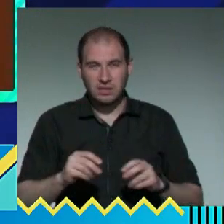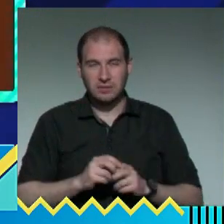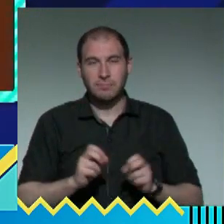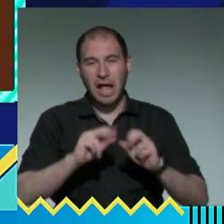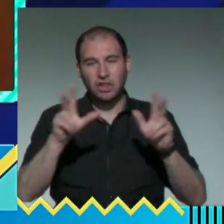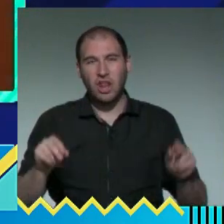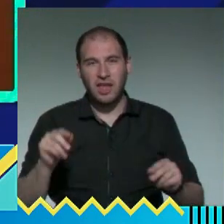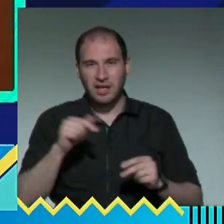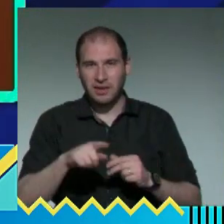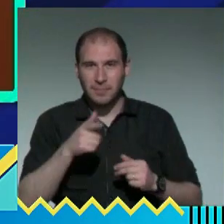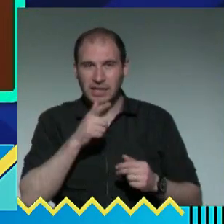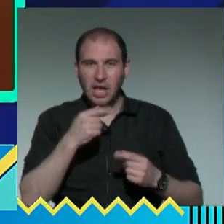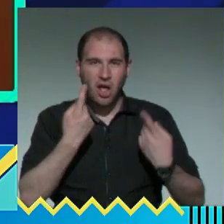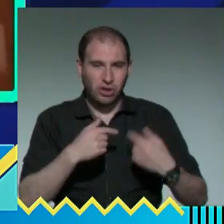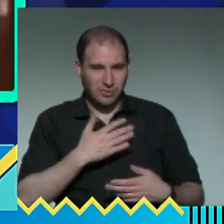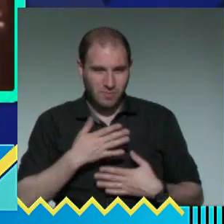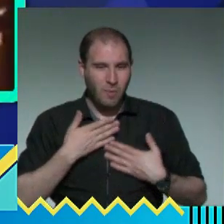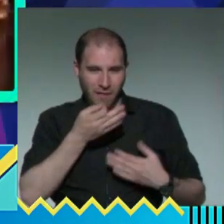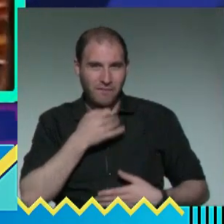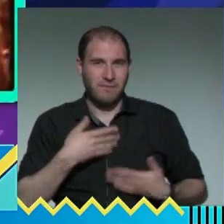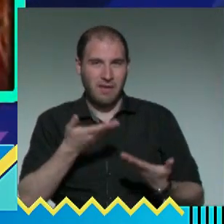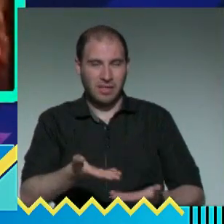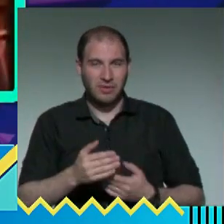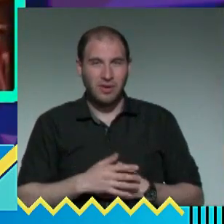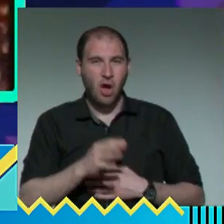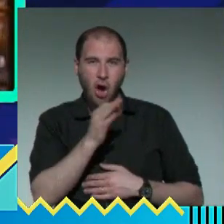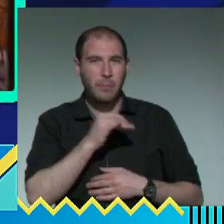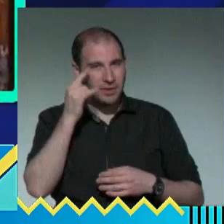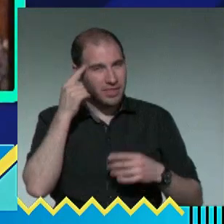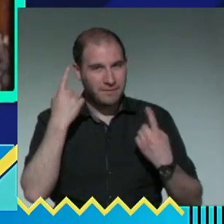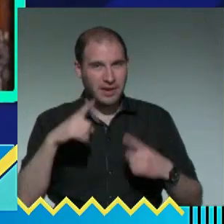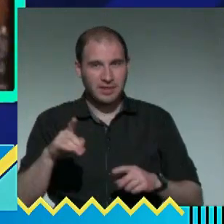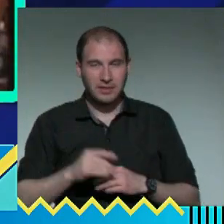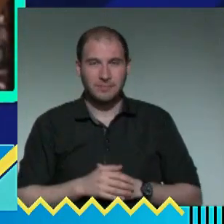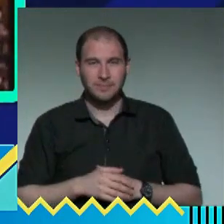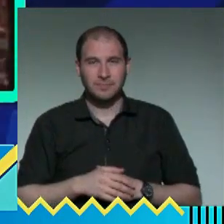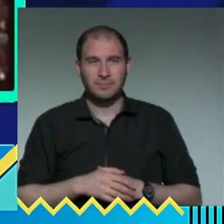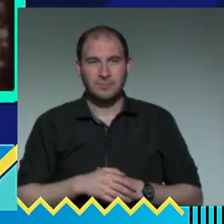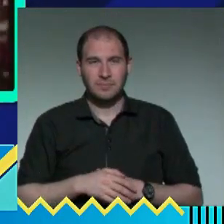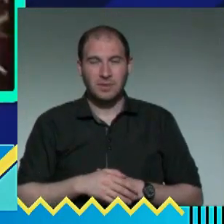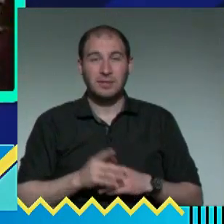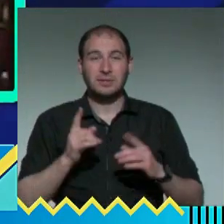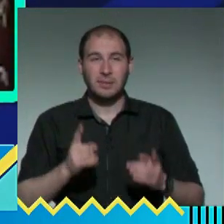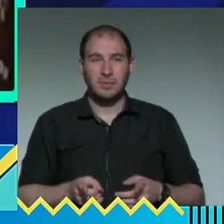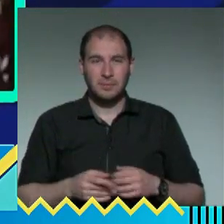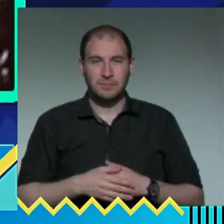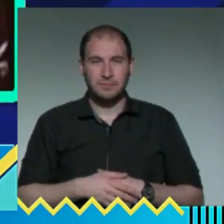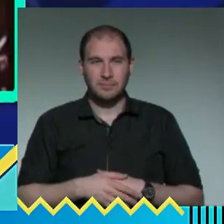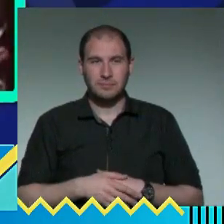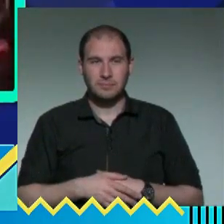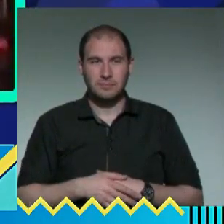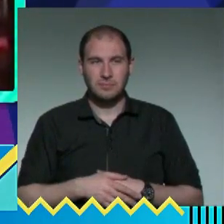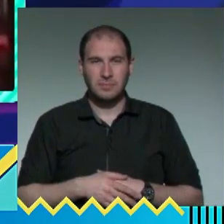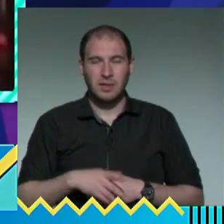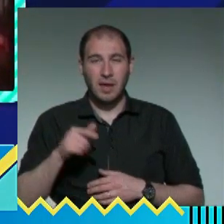tipos ya se concebían como un producto, ¿entendés? O sea, tenían otra visión. La idea, claro, tenían la idea de eso. Incluso